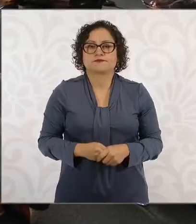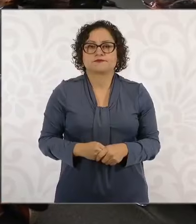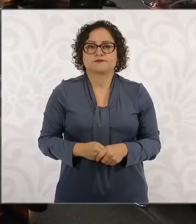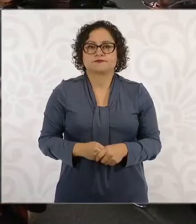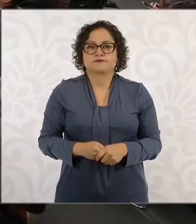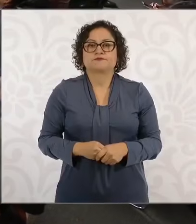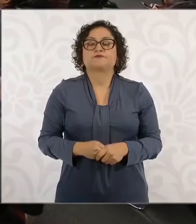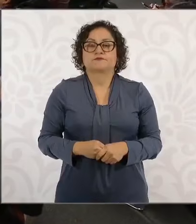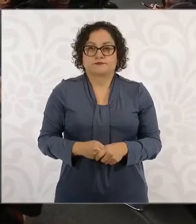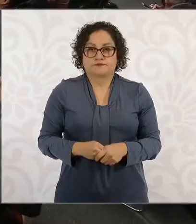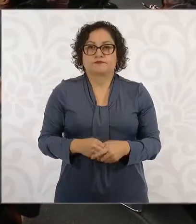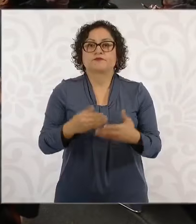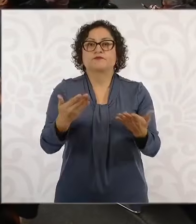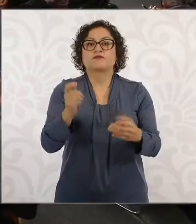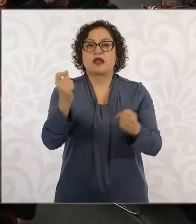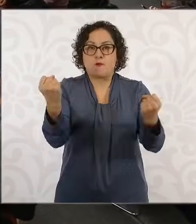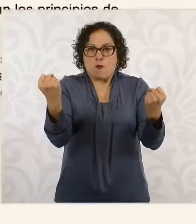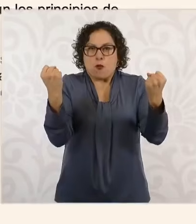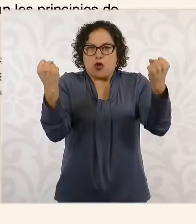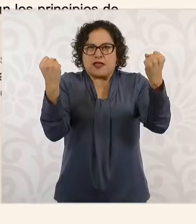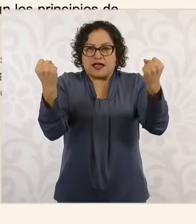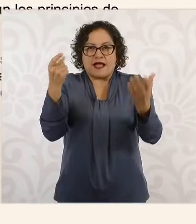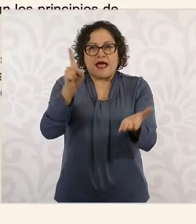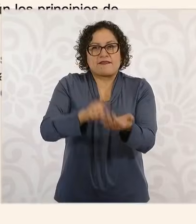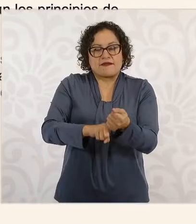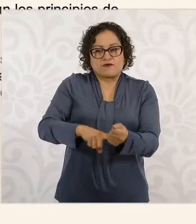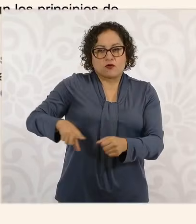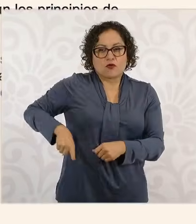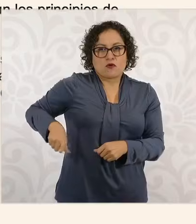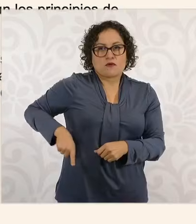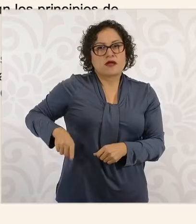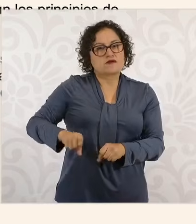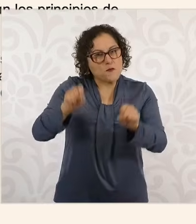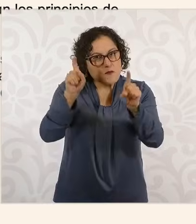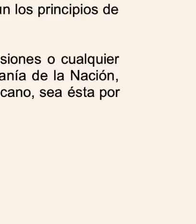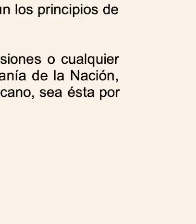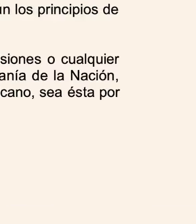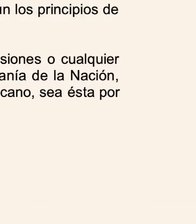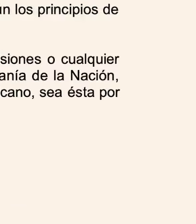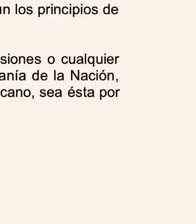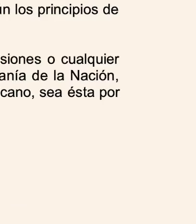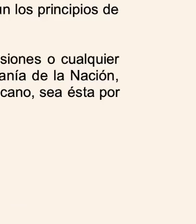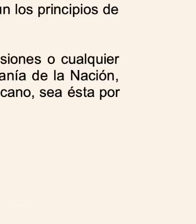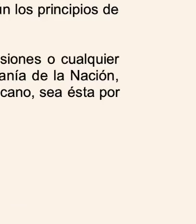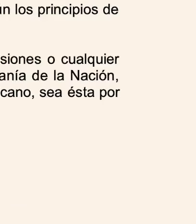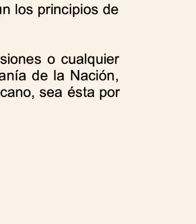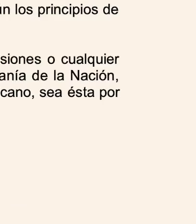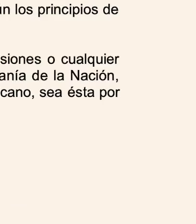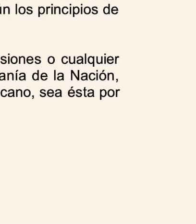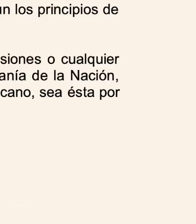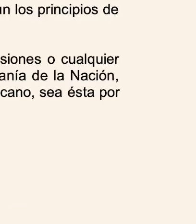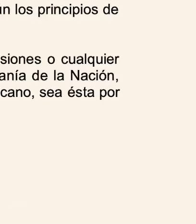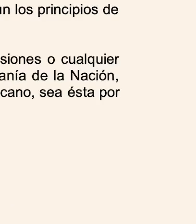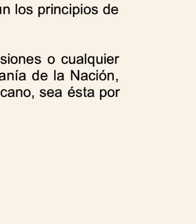Todo poder público dimana del pueblo, ahora ya hasta el poder judicial, y se